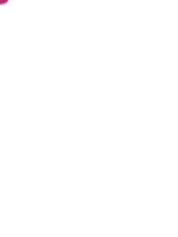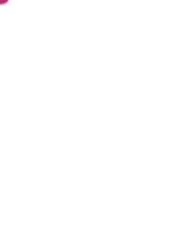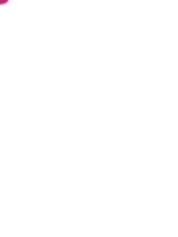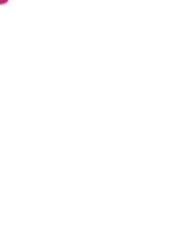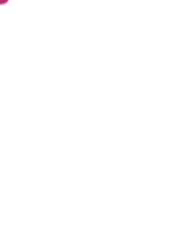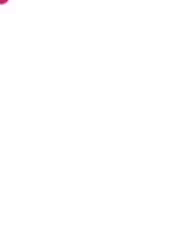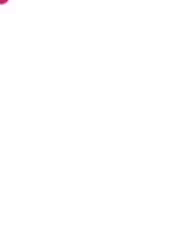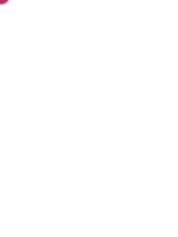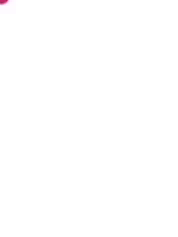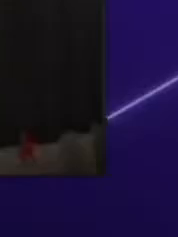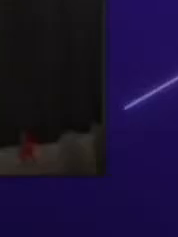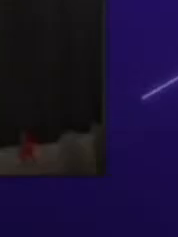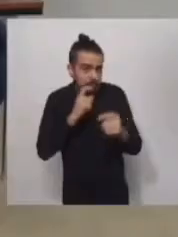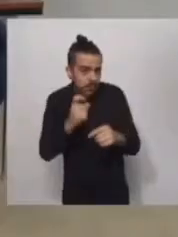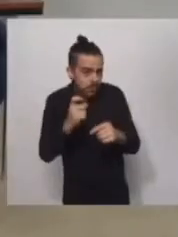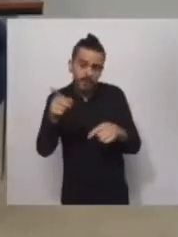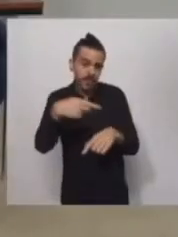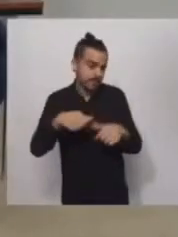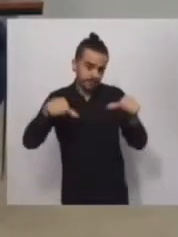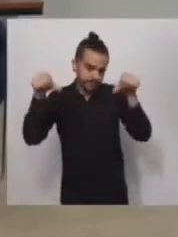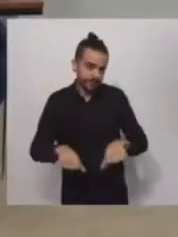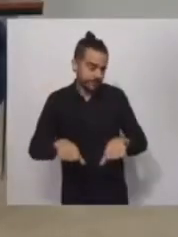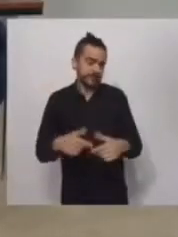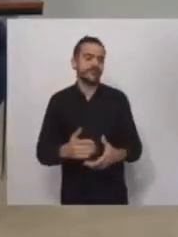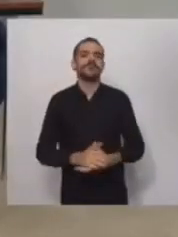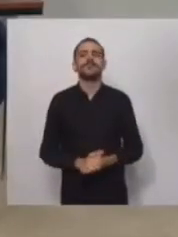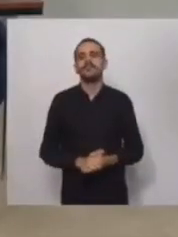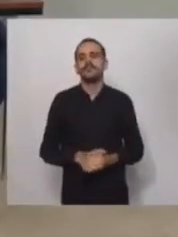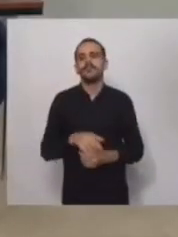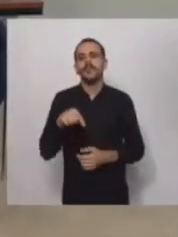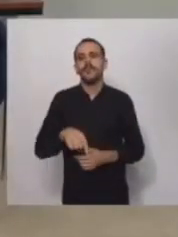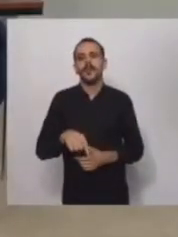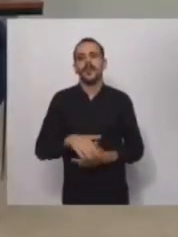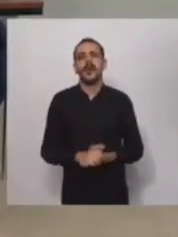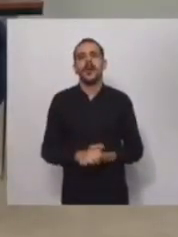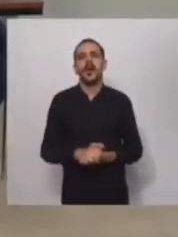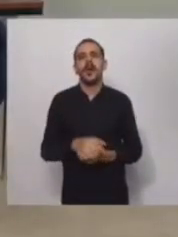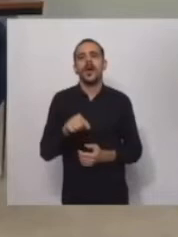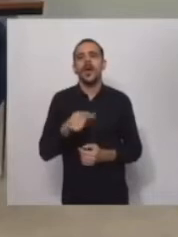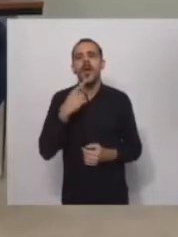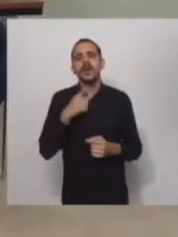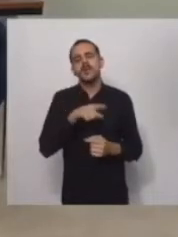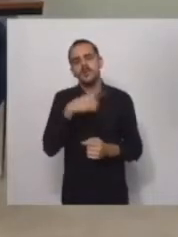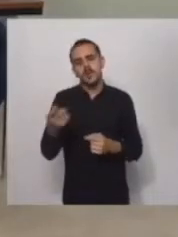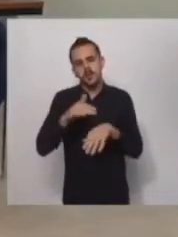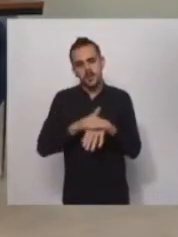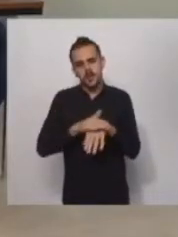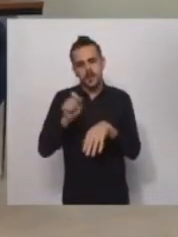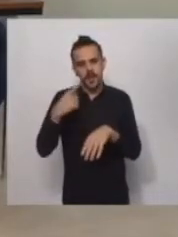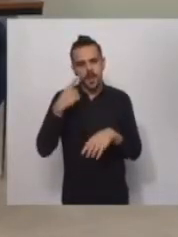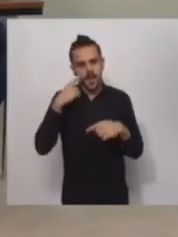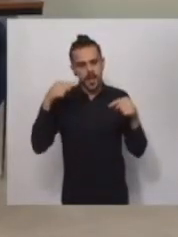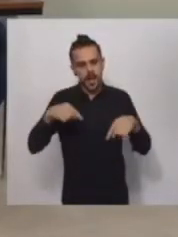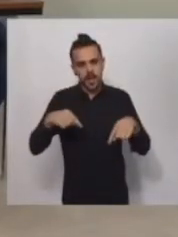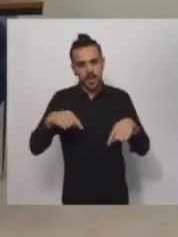Simplifica, es un acompañamiento, Claro. hacia el estudiante necesitado, todo el que estudió sabe de que por ahí Sin siempre la duda. ayuda